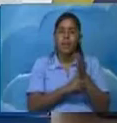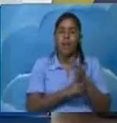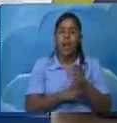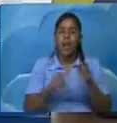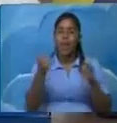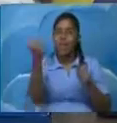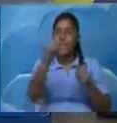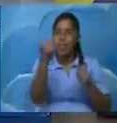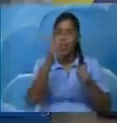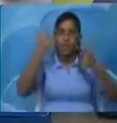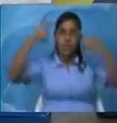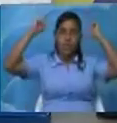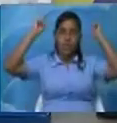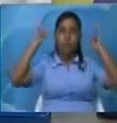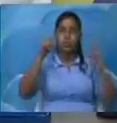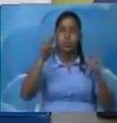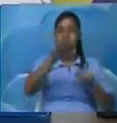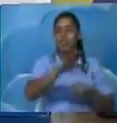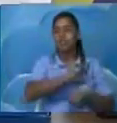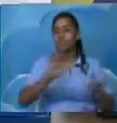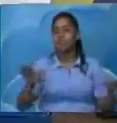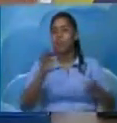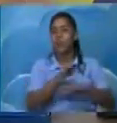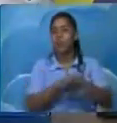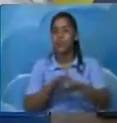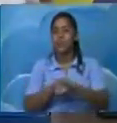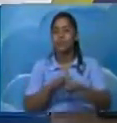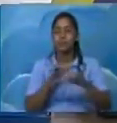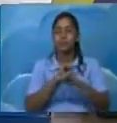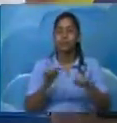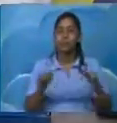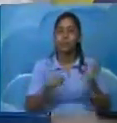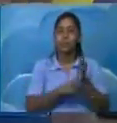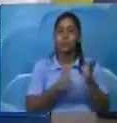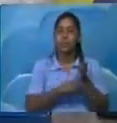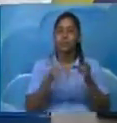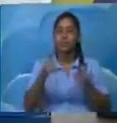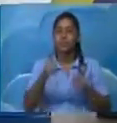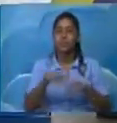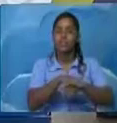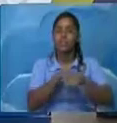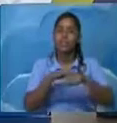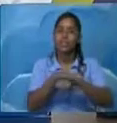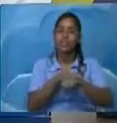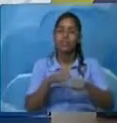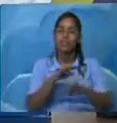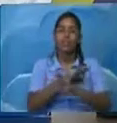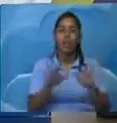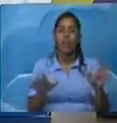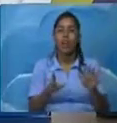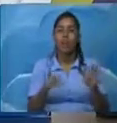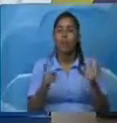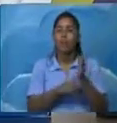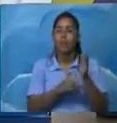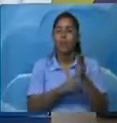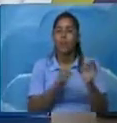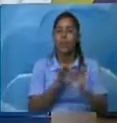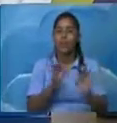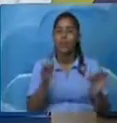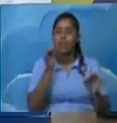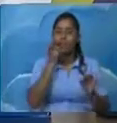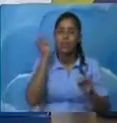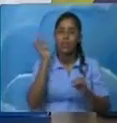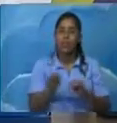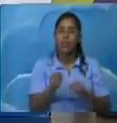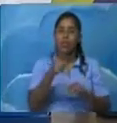chivos, usted está perdonado. Ya no me debe los 10 chivos. Yo le perdono los 10 chivos que usted me debía. Seguro que no